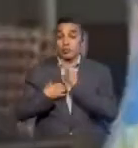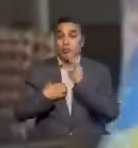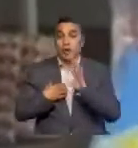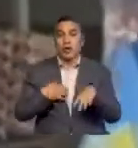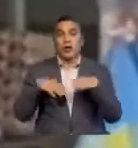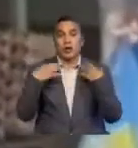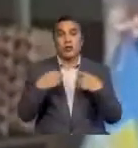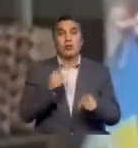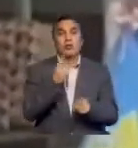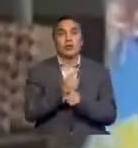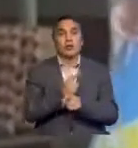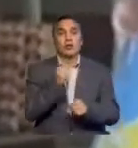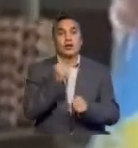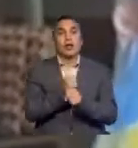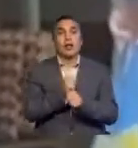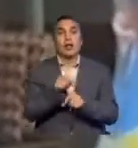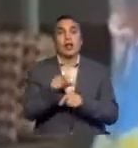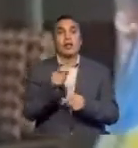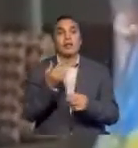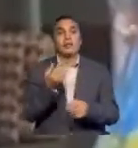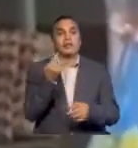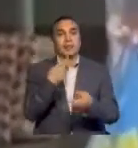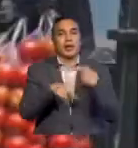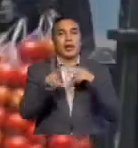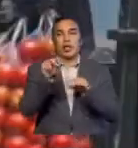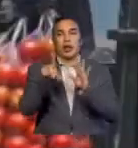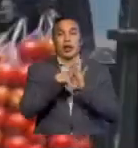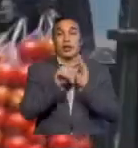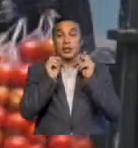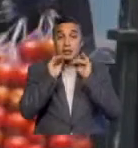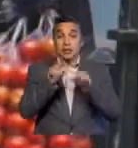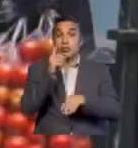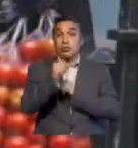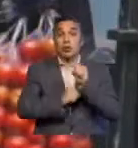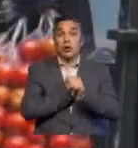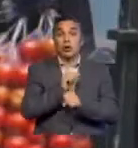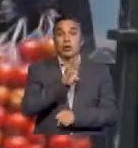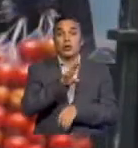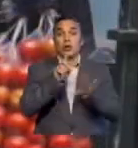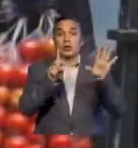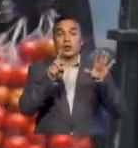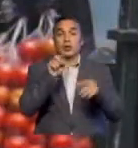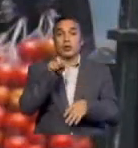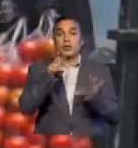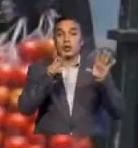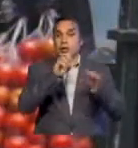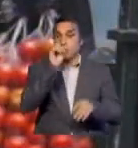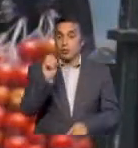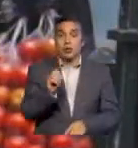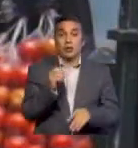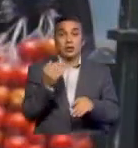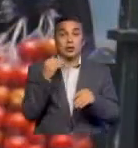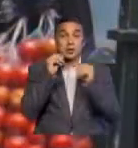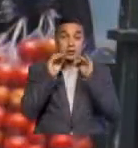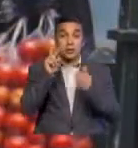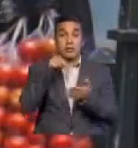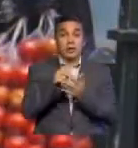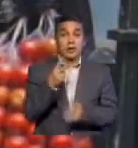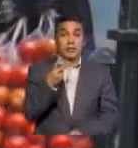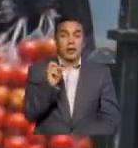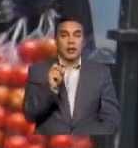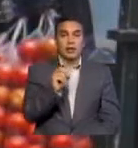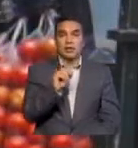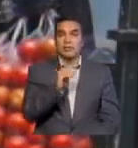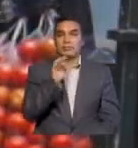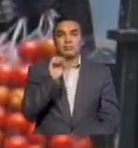reflejan en el empleo informal en septiembre del año anterior estaba en 46 7% y a septiembre de 2020